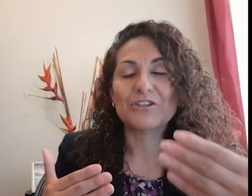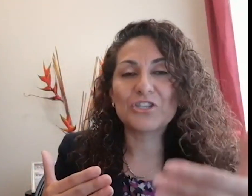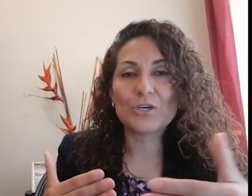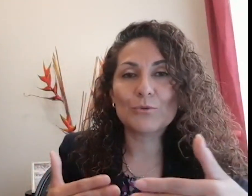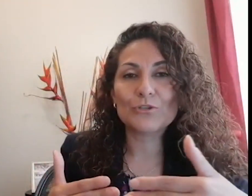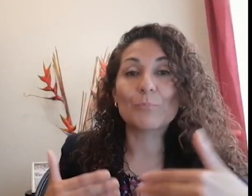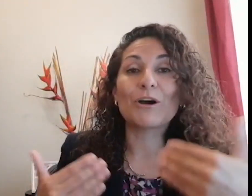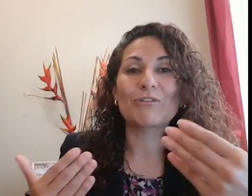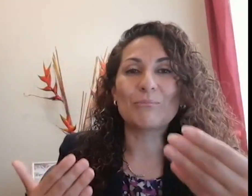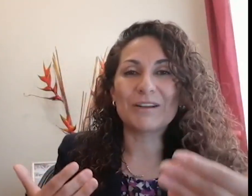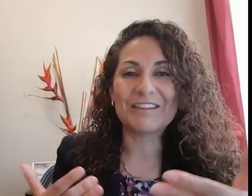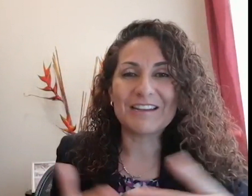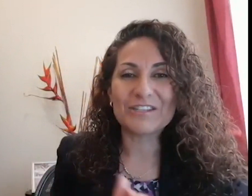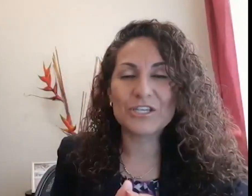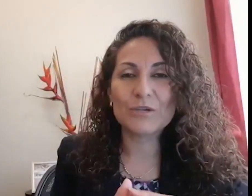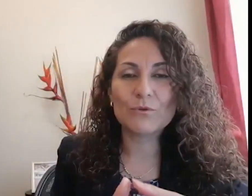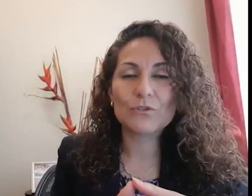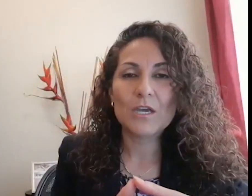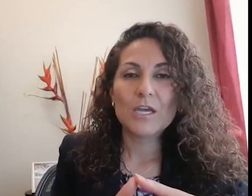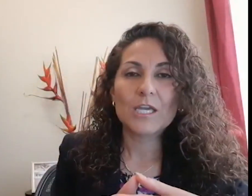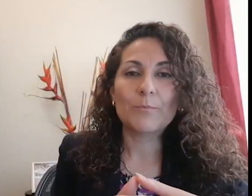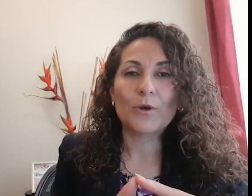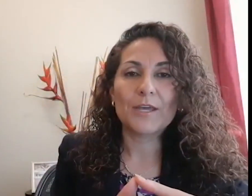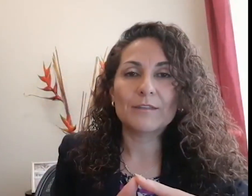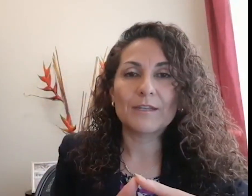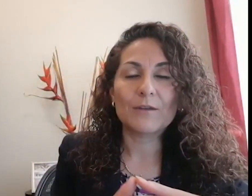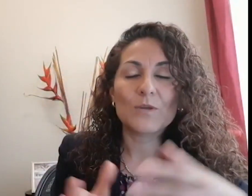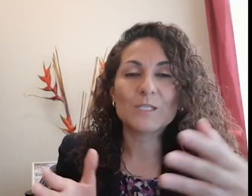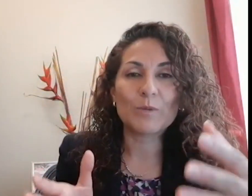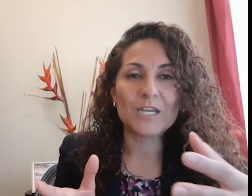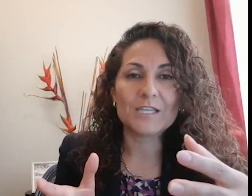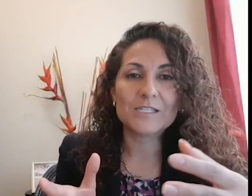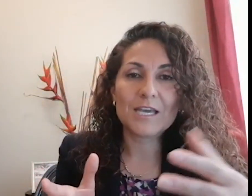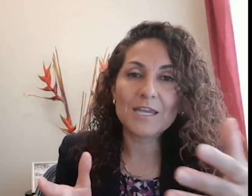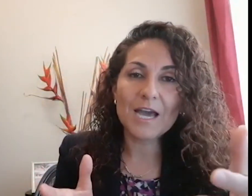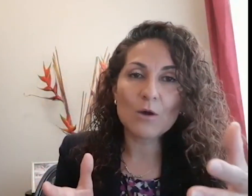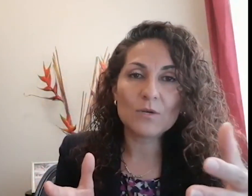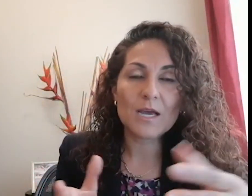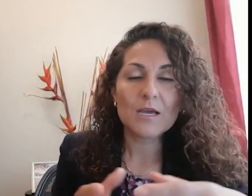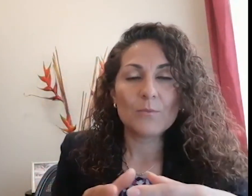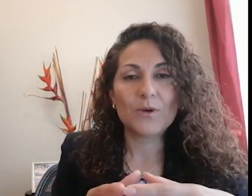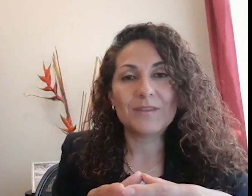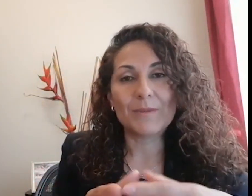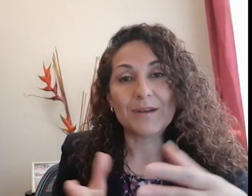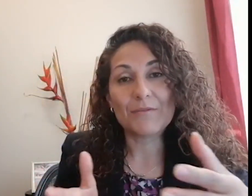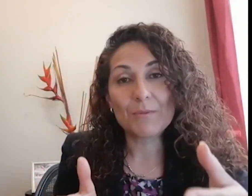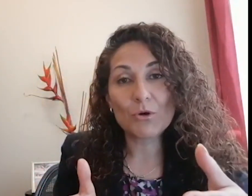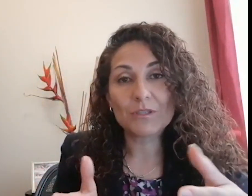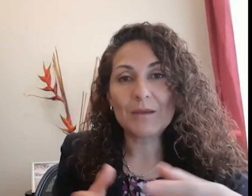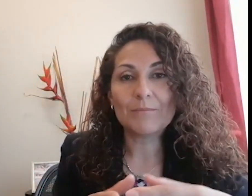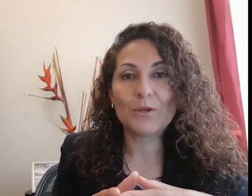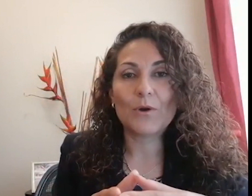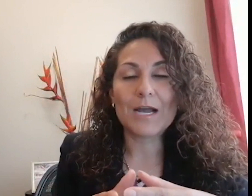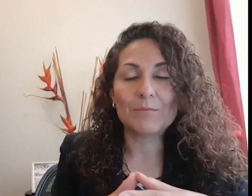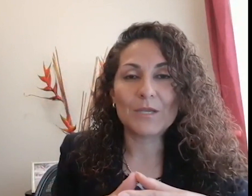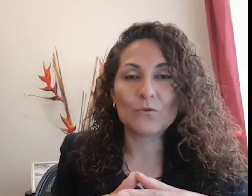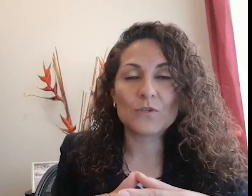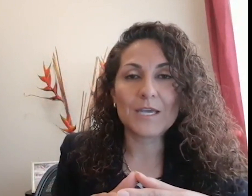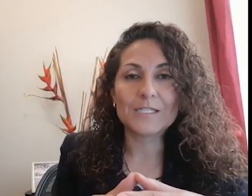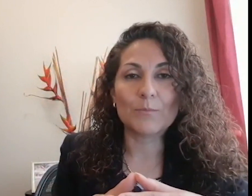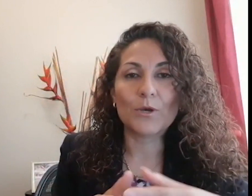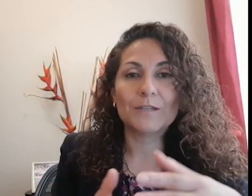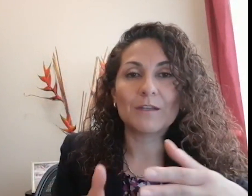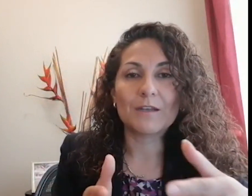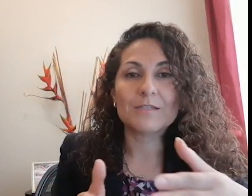generar archivos, que puedan compartir archivos, que puedan tener una experiencia de aula, pues de manera remota, pero al